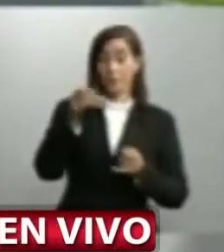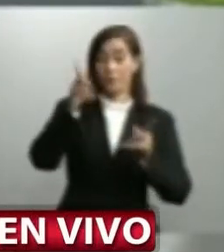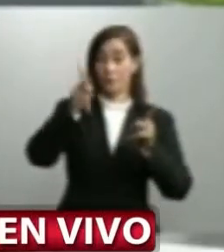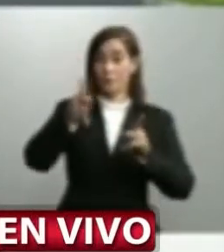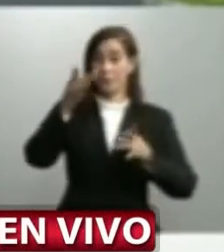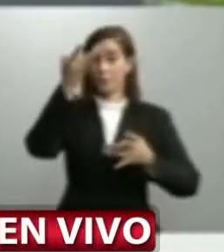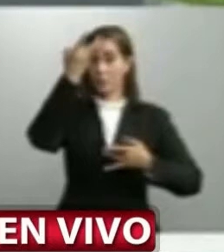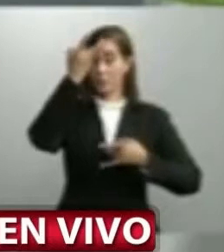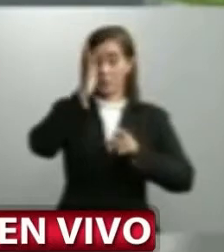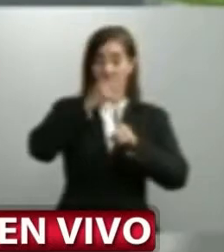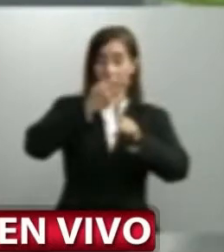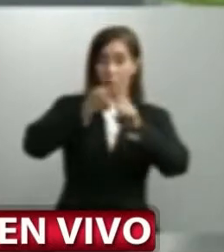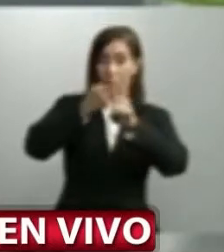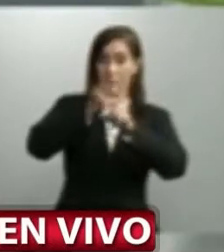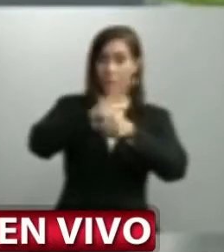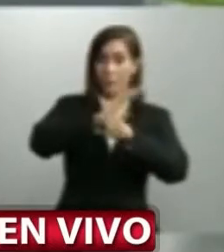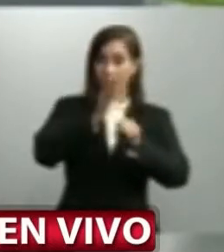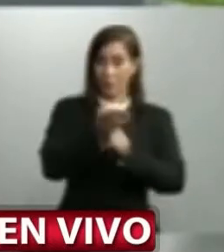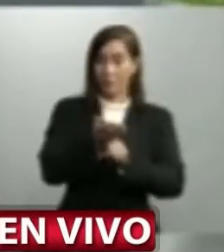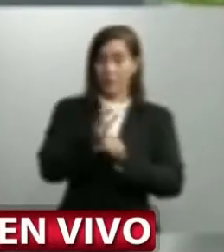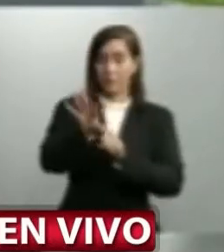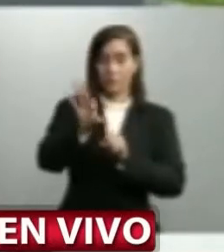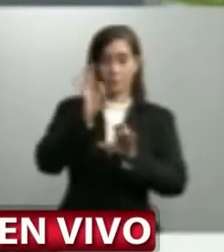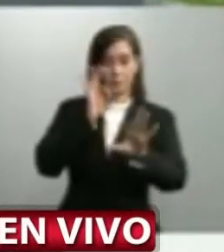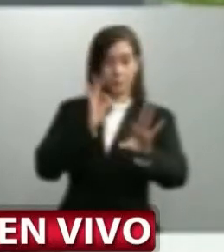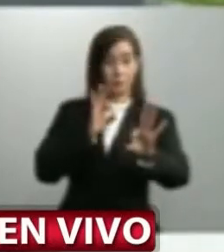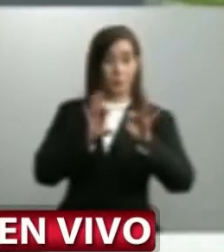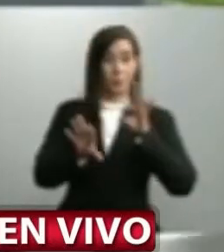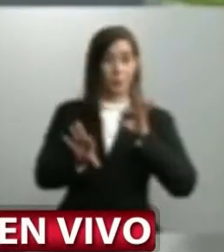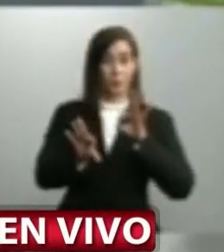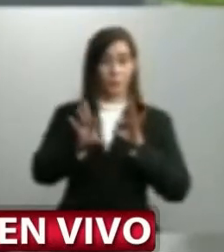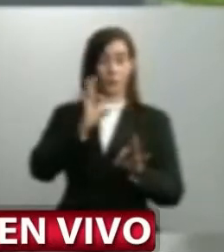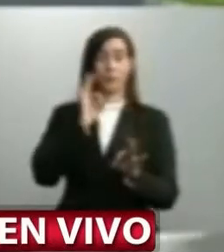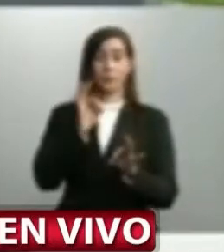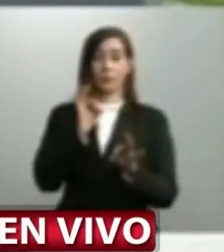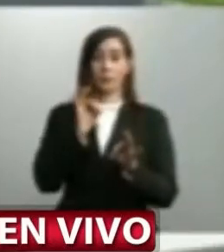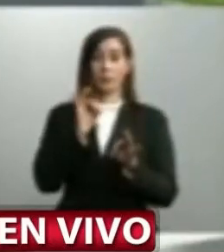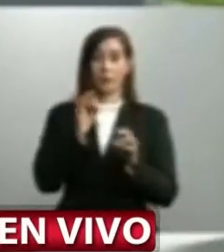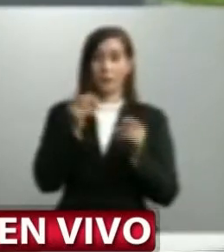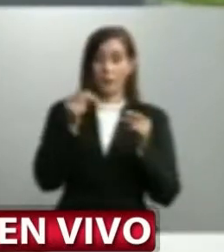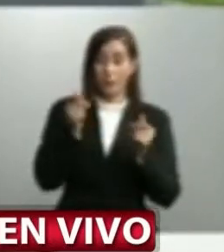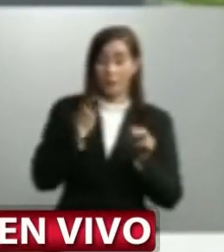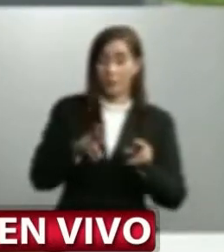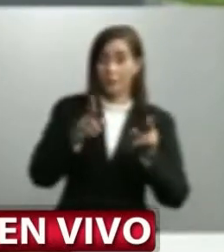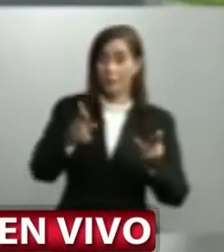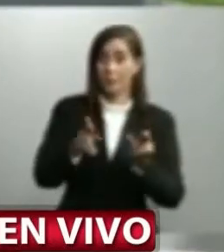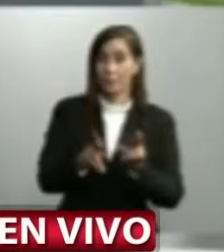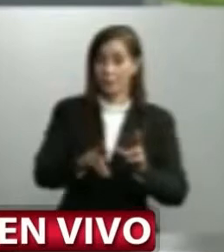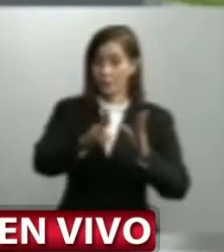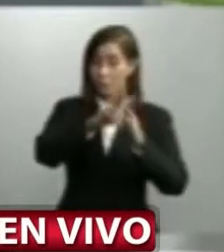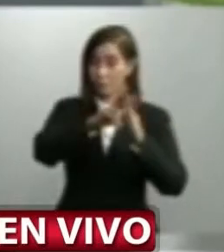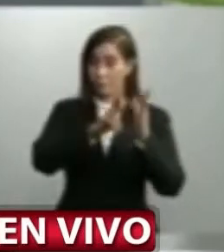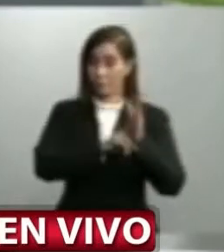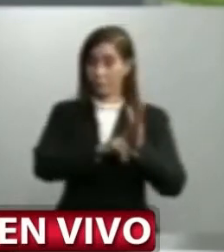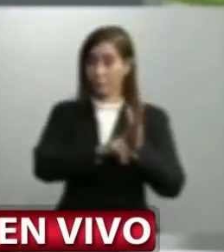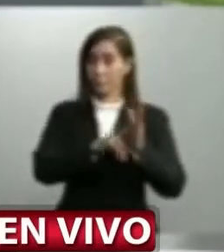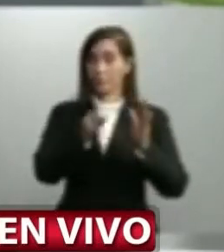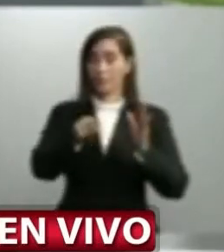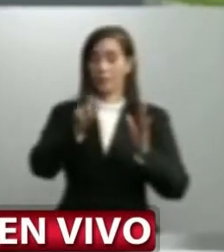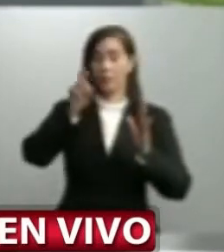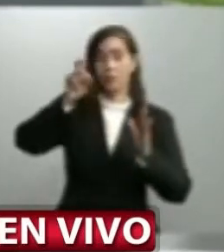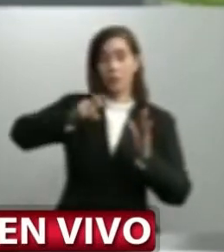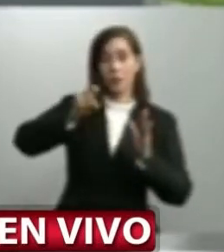activos, de manera que podamos detectar temprano y tomar las medidas de previsión que